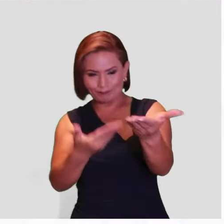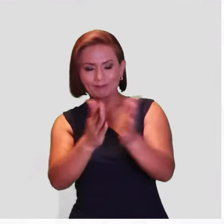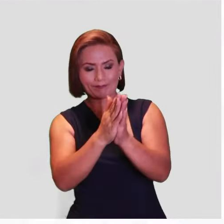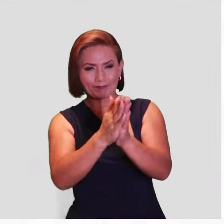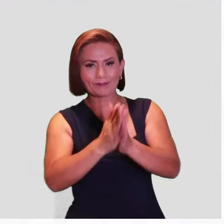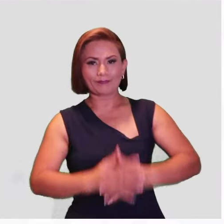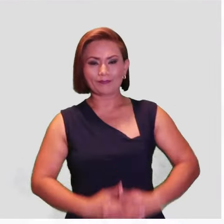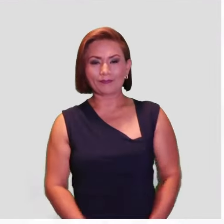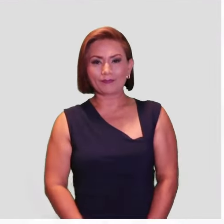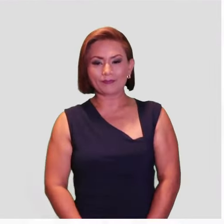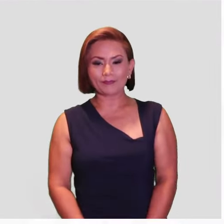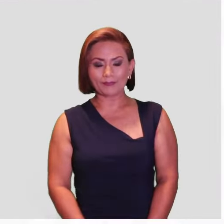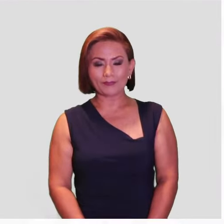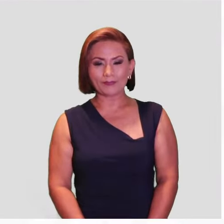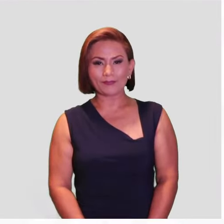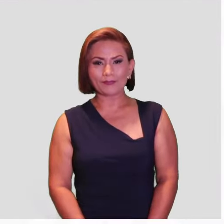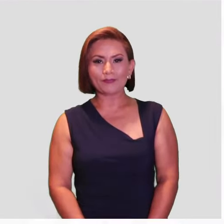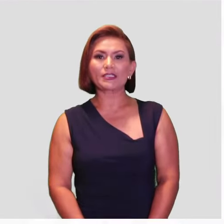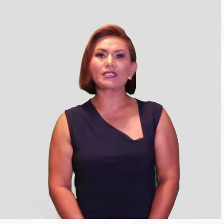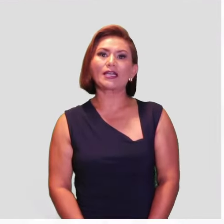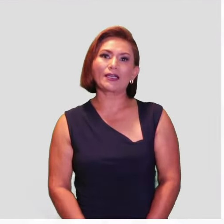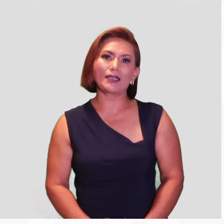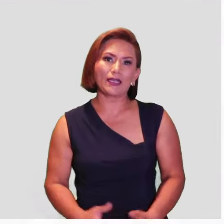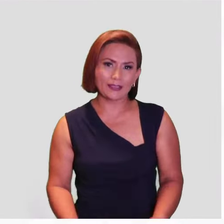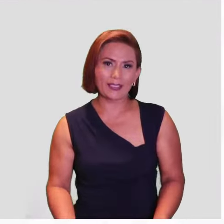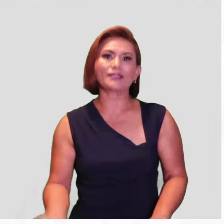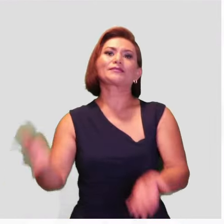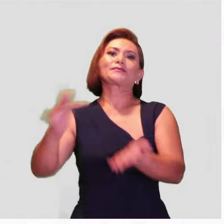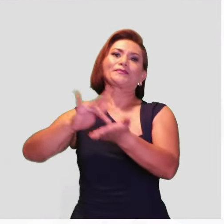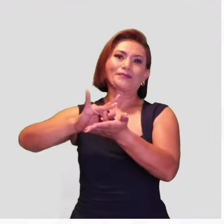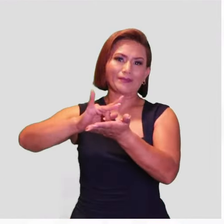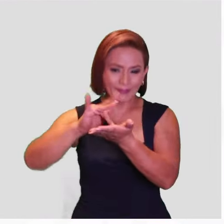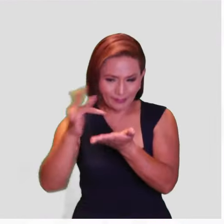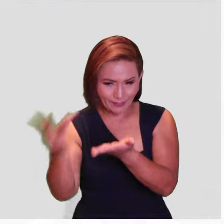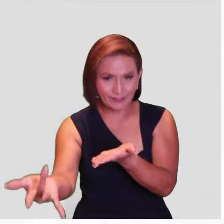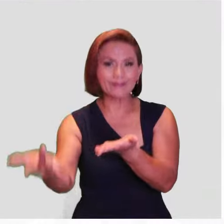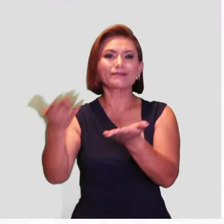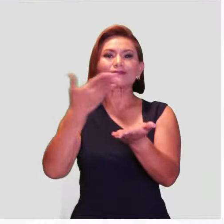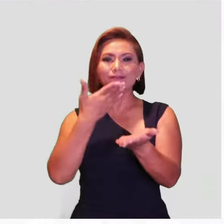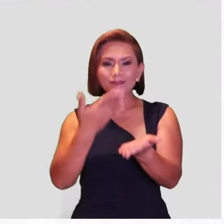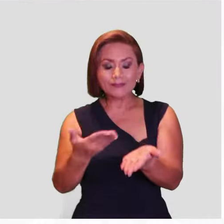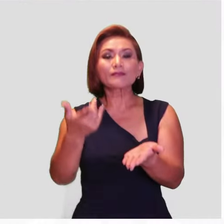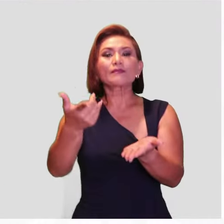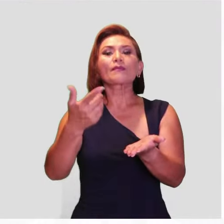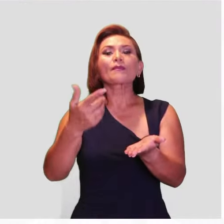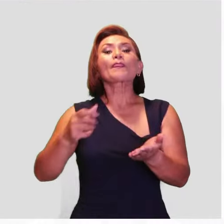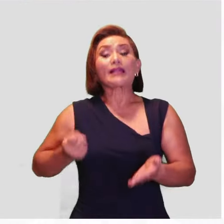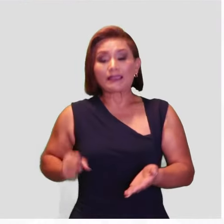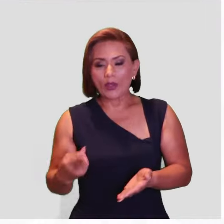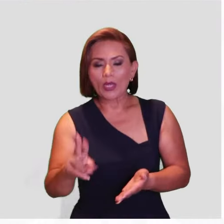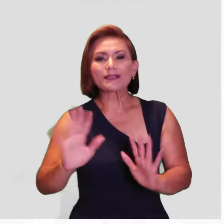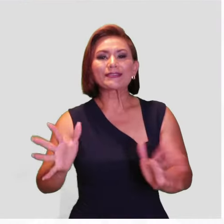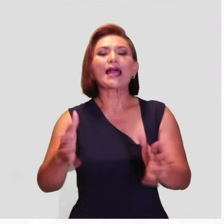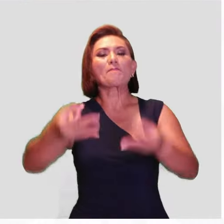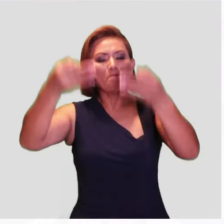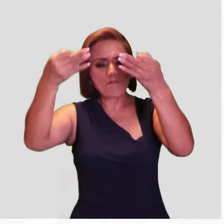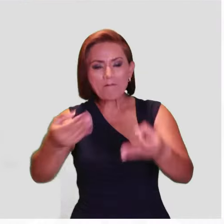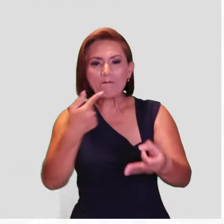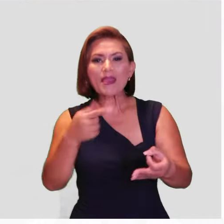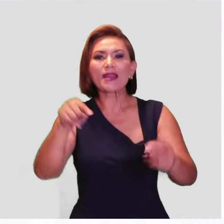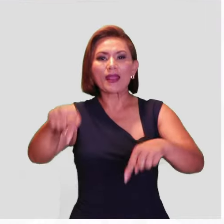escuchamos. Gracias. San Juan es un municipio vivo que crece todos los días porque aquí la gente encuentra